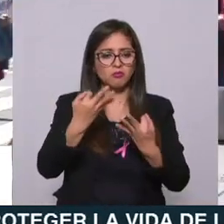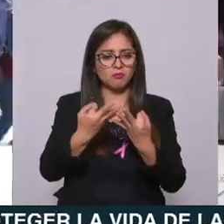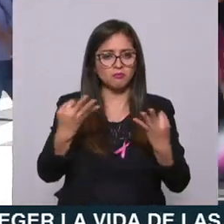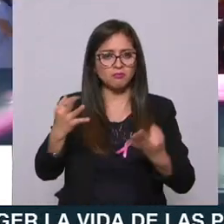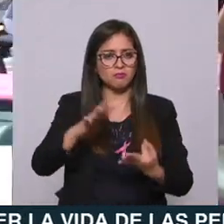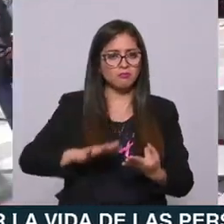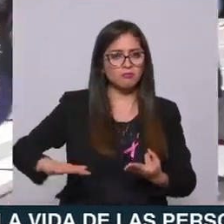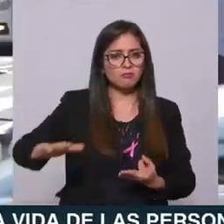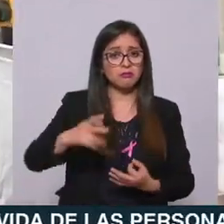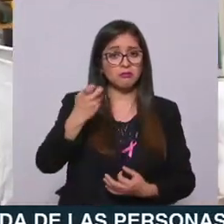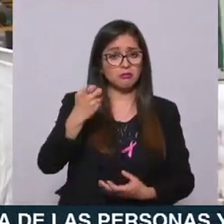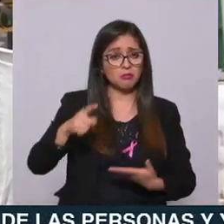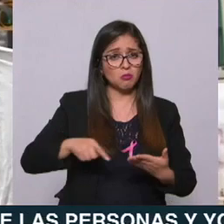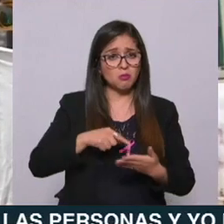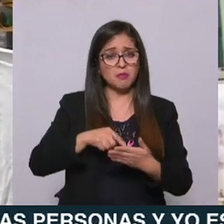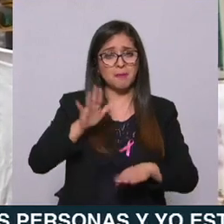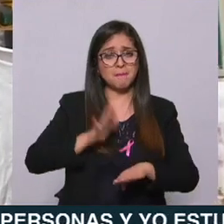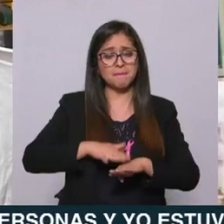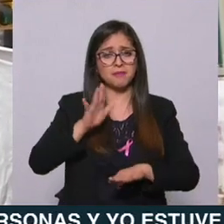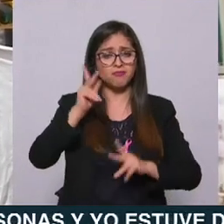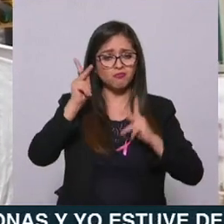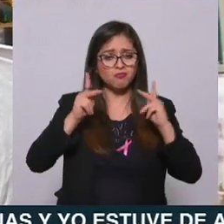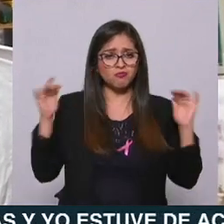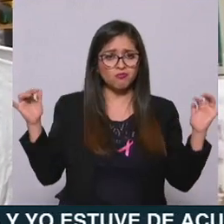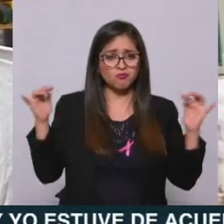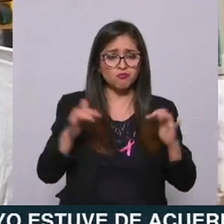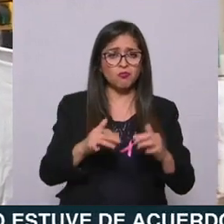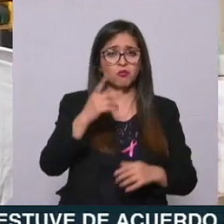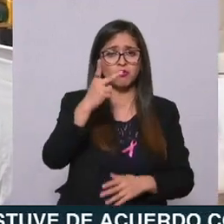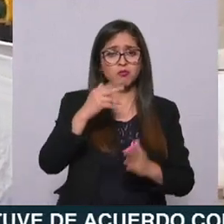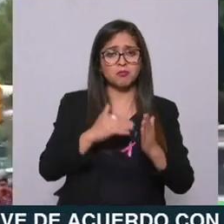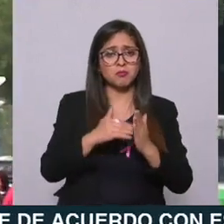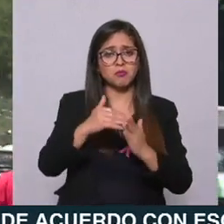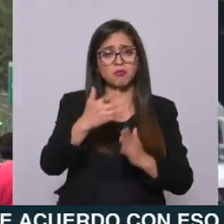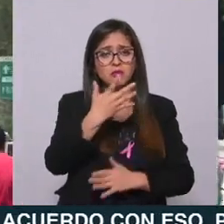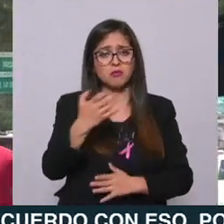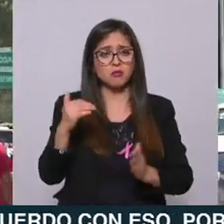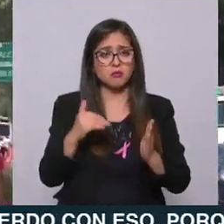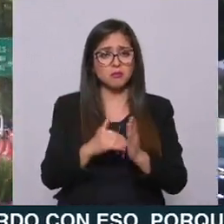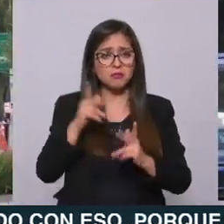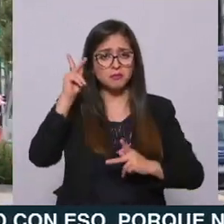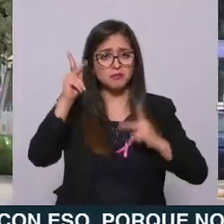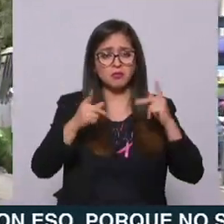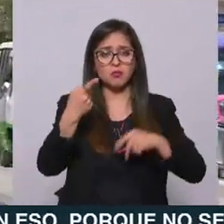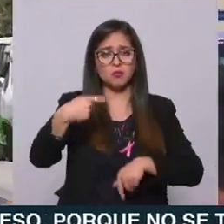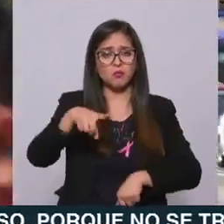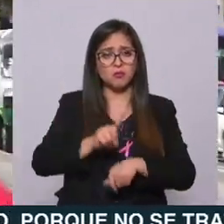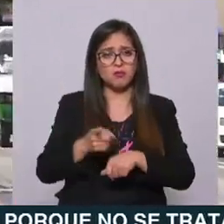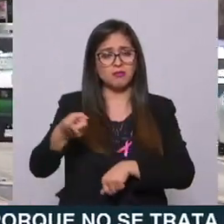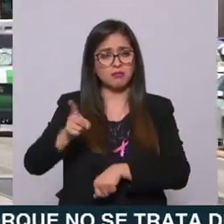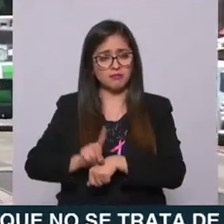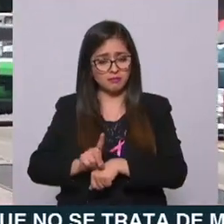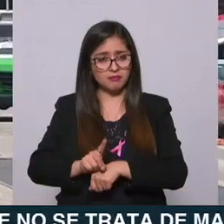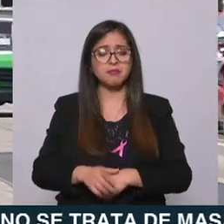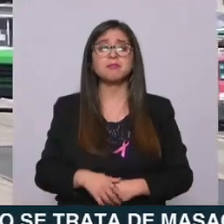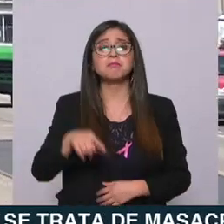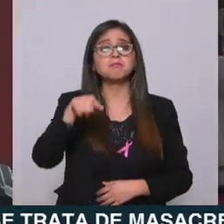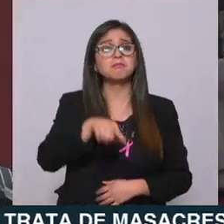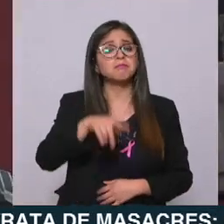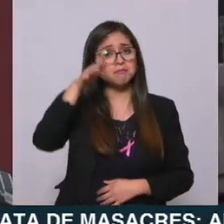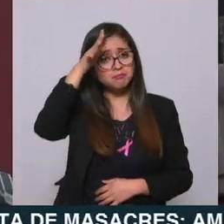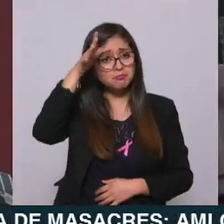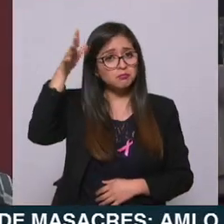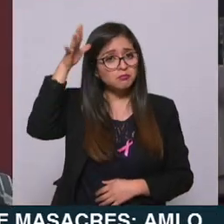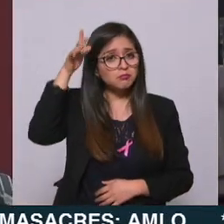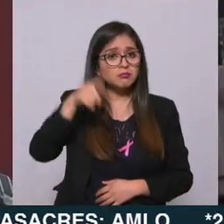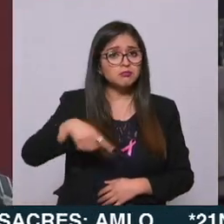de las zonas más concurridas en el país. Recibe 2.500.000 visitantes cada día. En la Cuauhtémoc se localizan